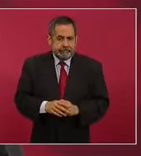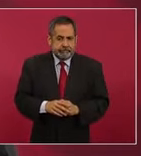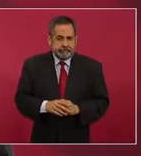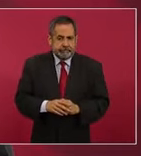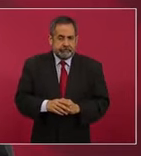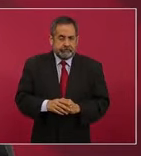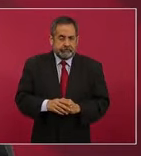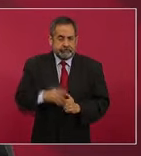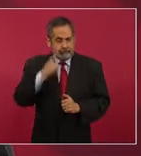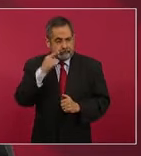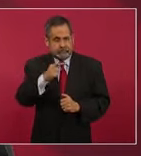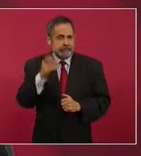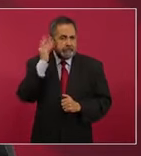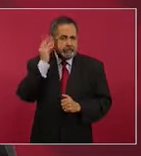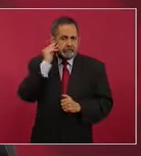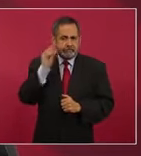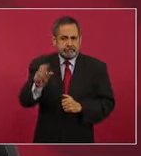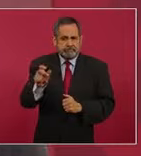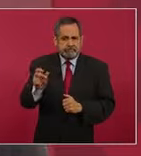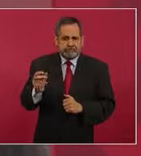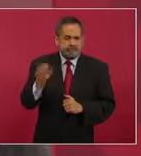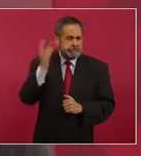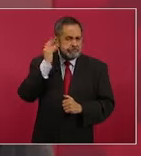nada más pongan el radio